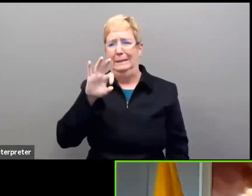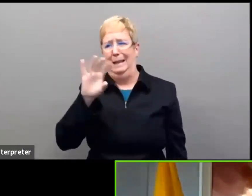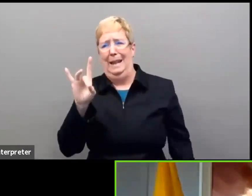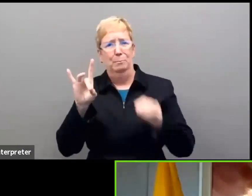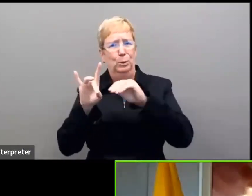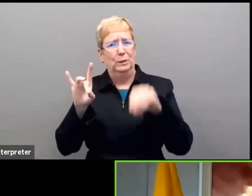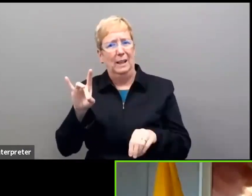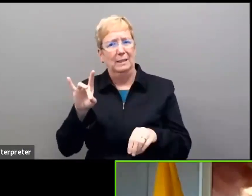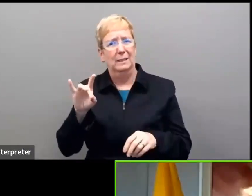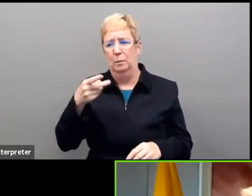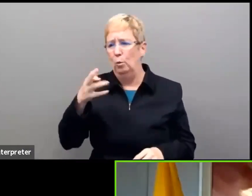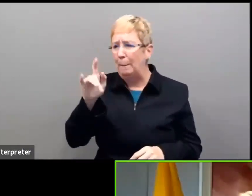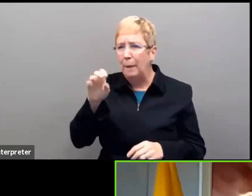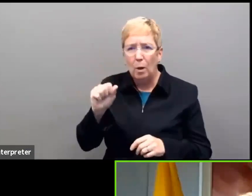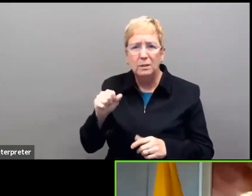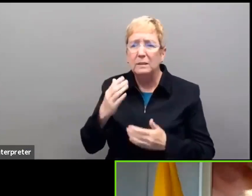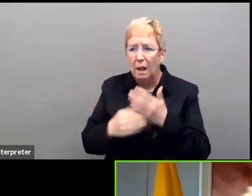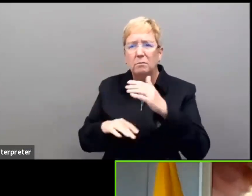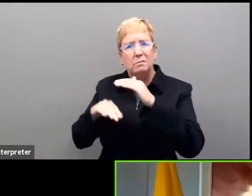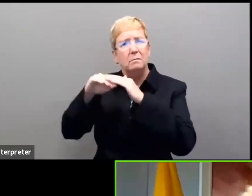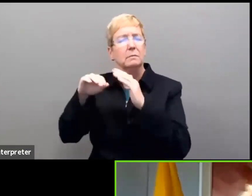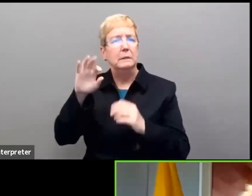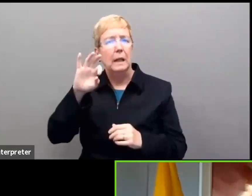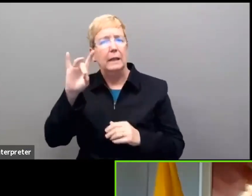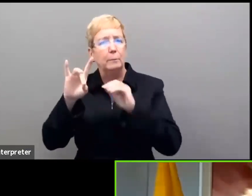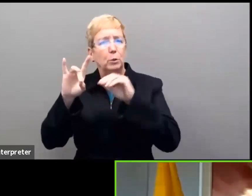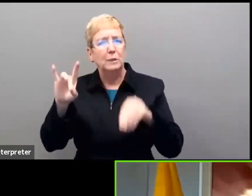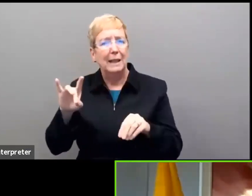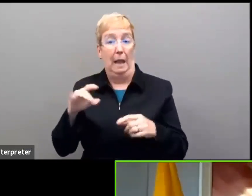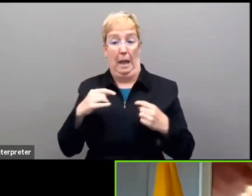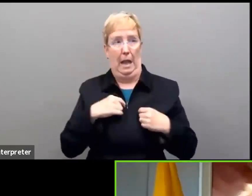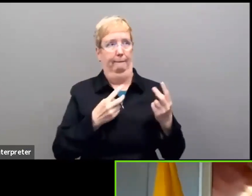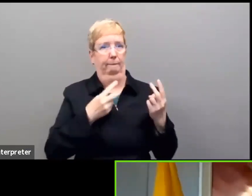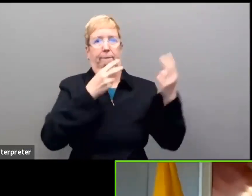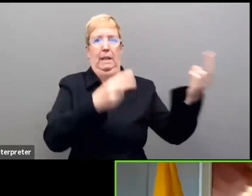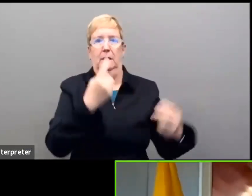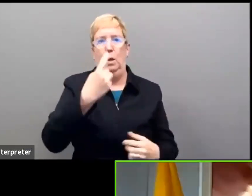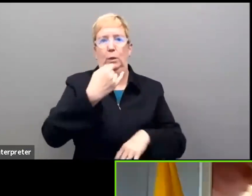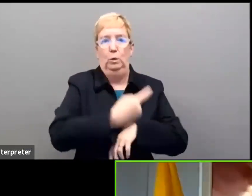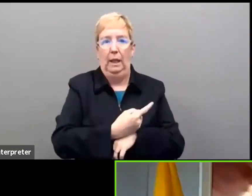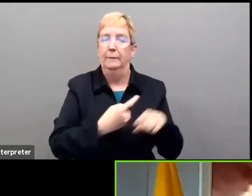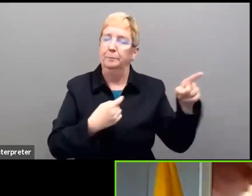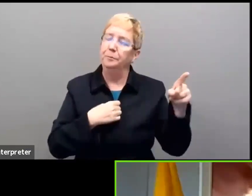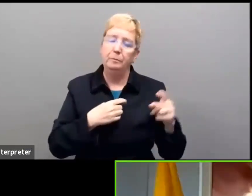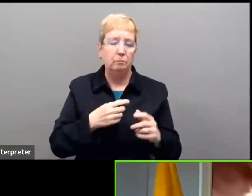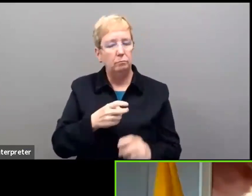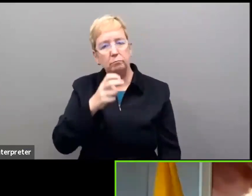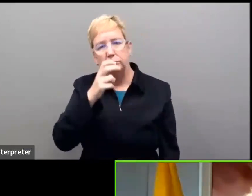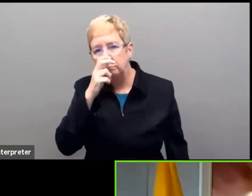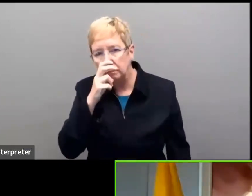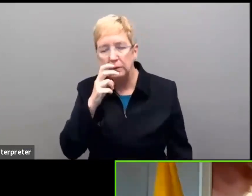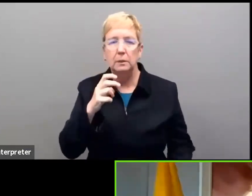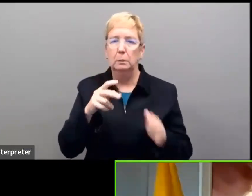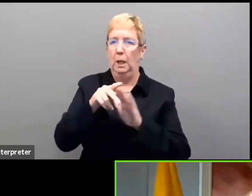esas actividades de premios, etcétera, tienen que utilizar cubrebocas y la gente que viene fuera del estado tiene que utilizarlos también.